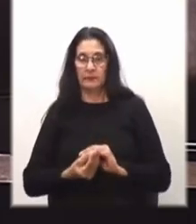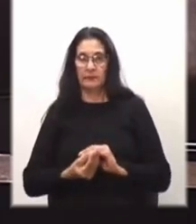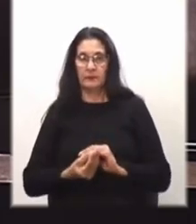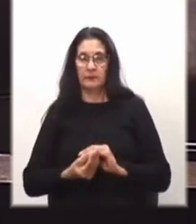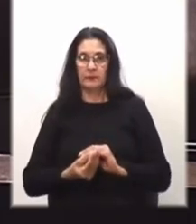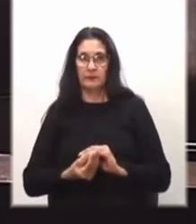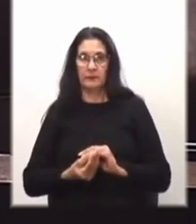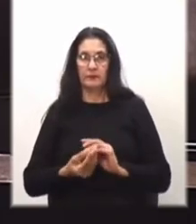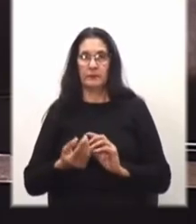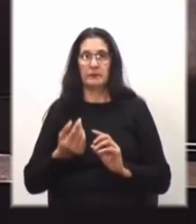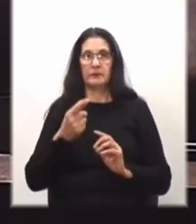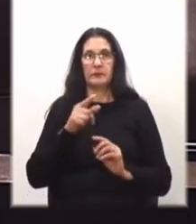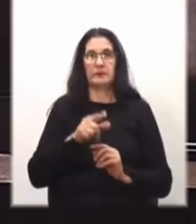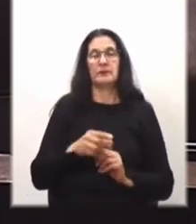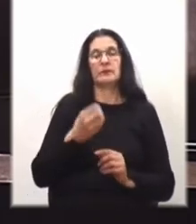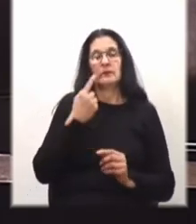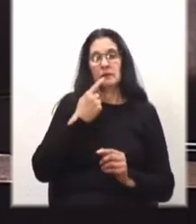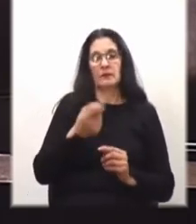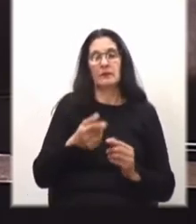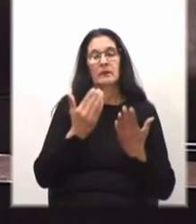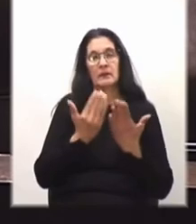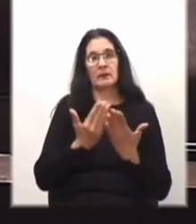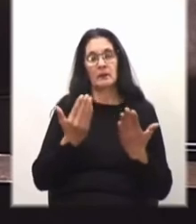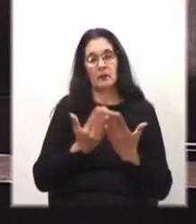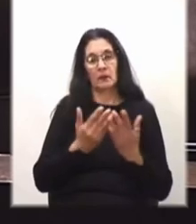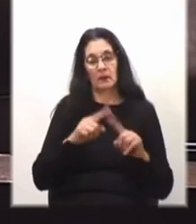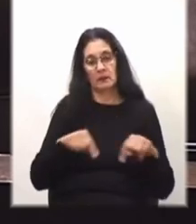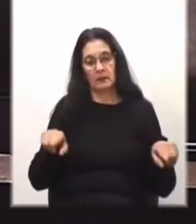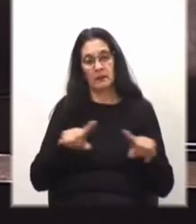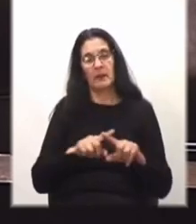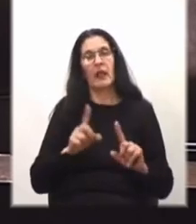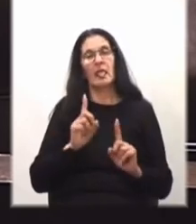lo que entendía el movimiento estudiantil que debía ser